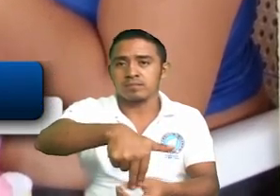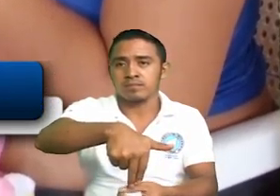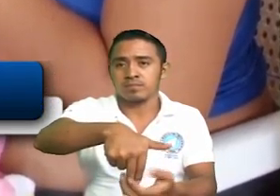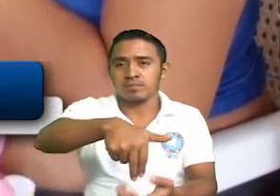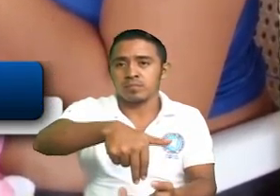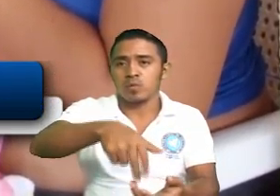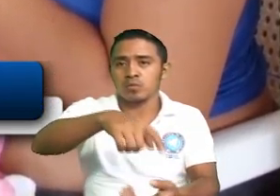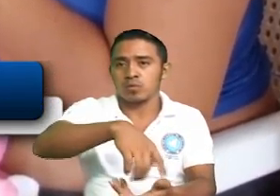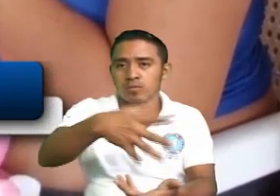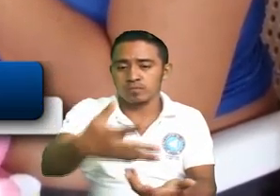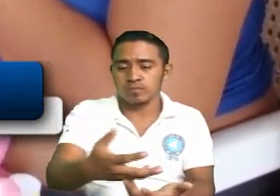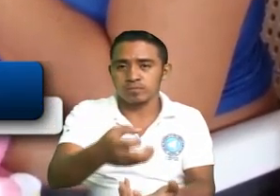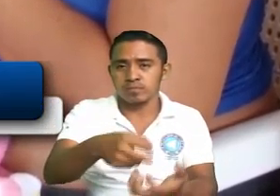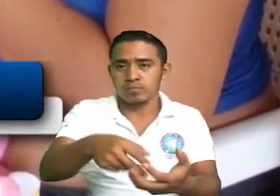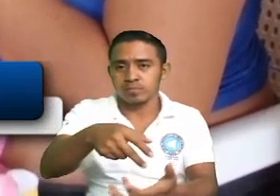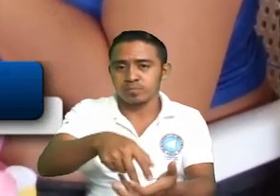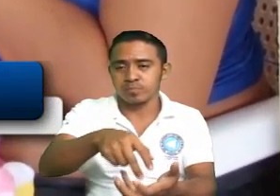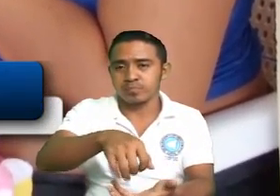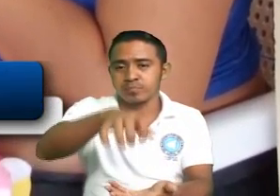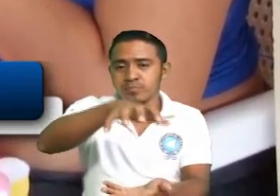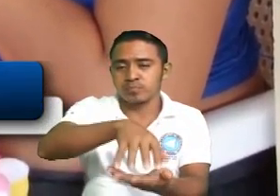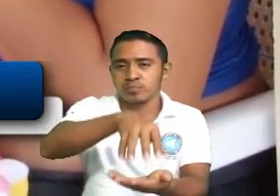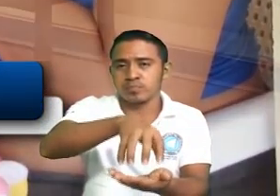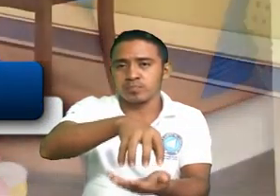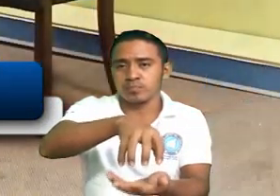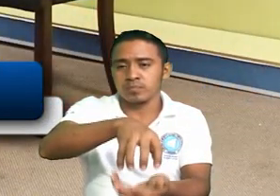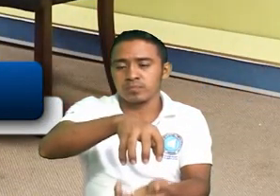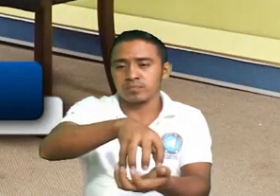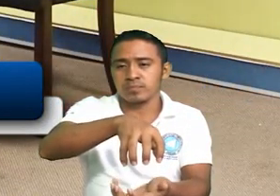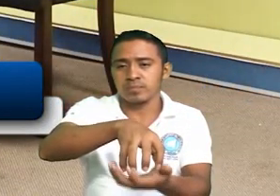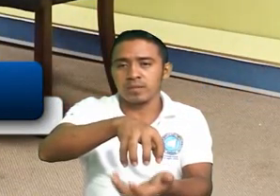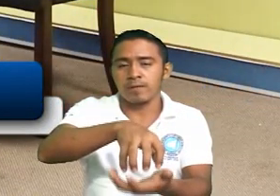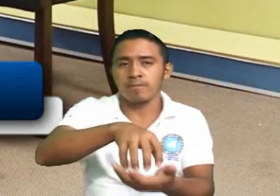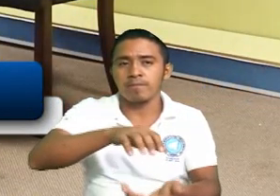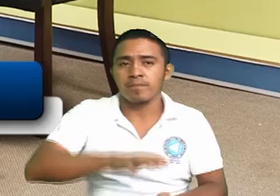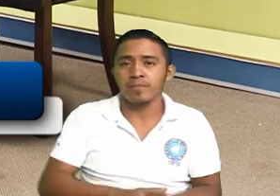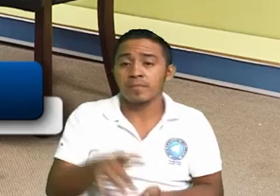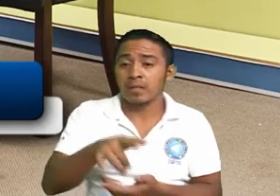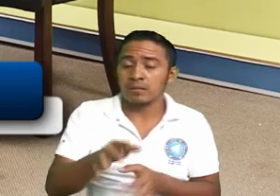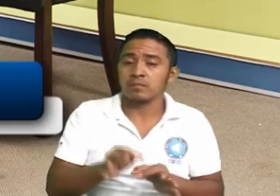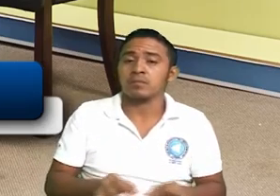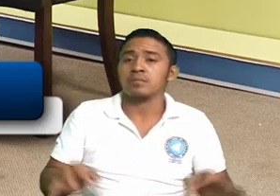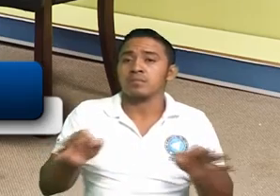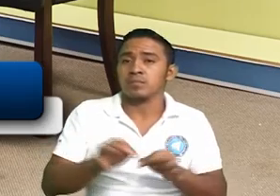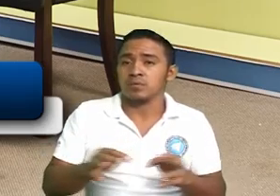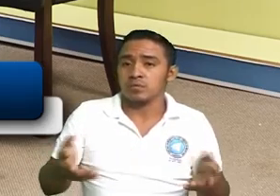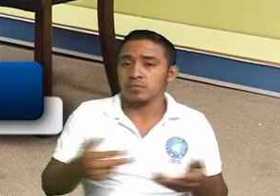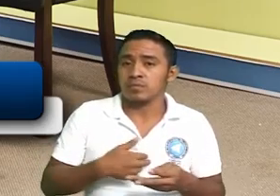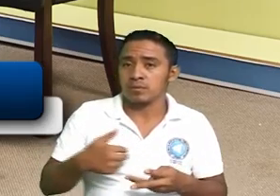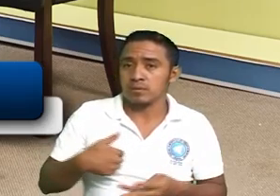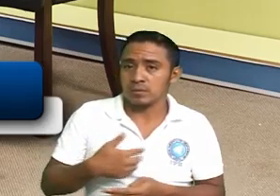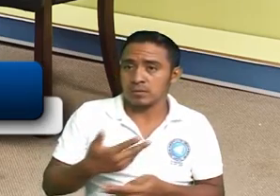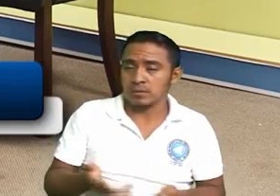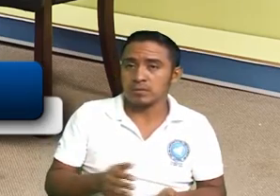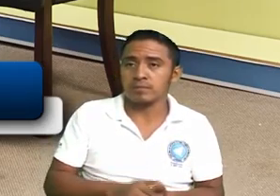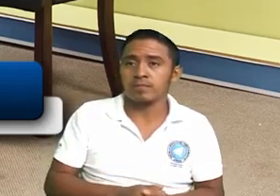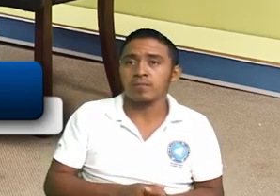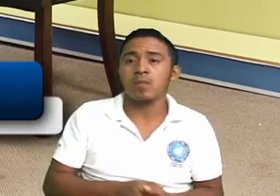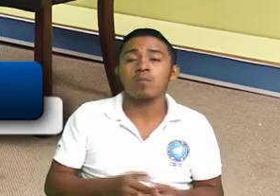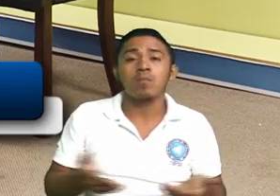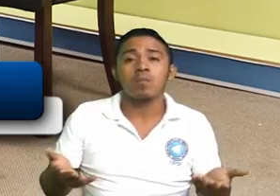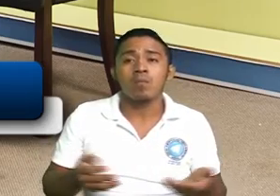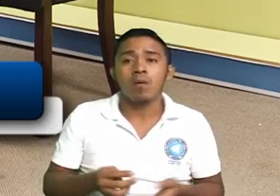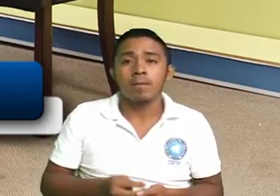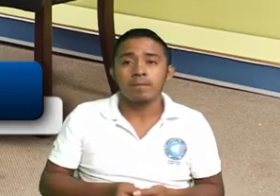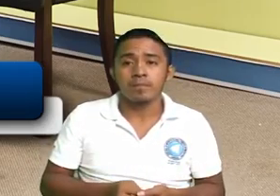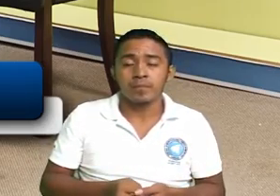leche, es decir, no le estamos dando nada. Entonces, ¿cómo se debe de hacer? Se debe de hacer a un baño María, que comúnmente lo conocemos. Poner un recipiente